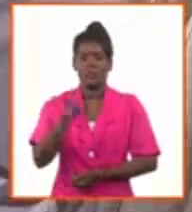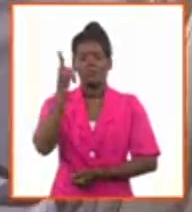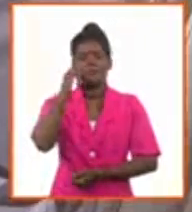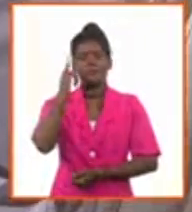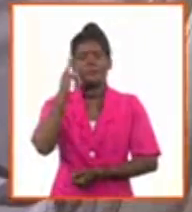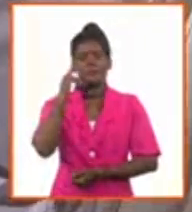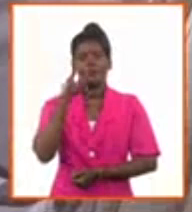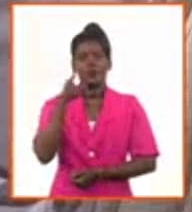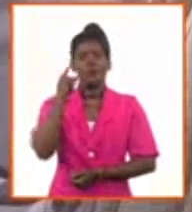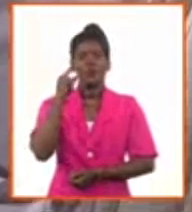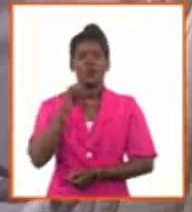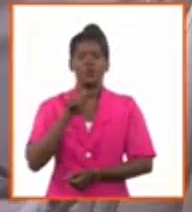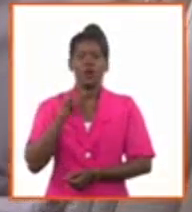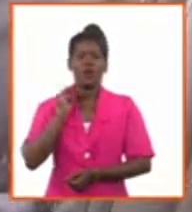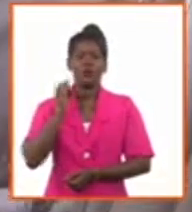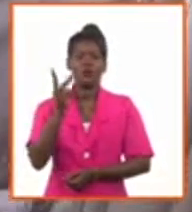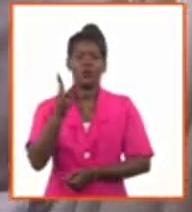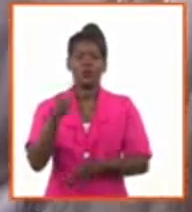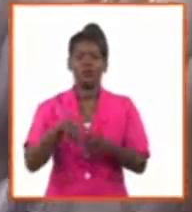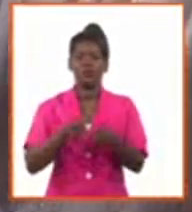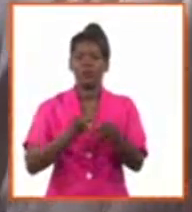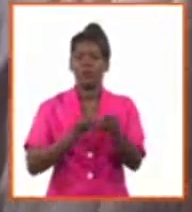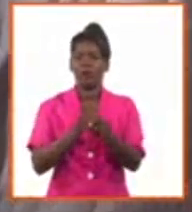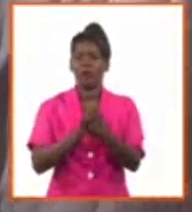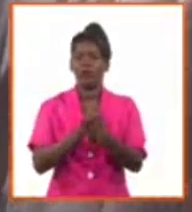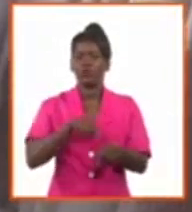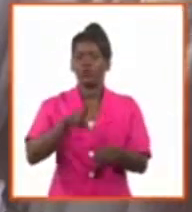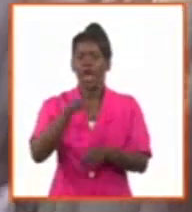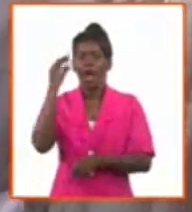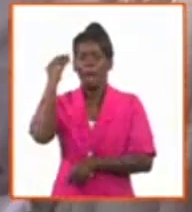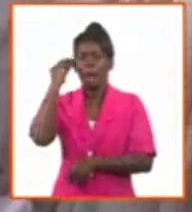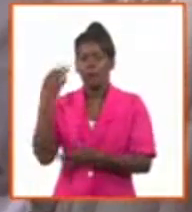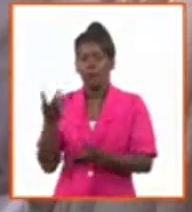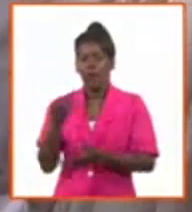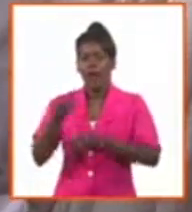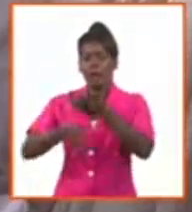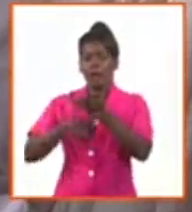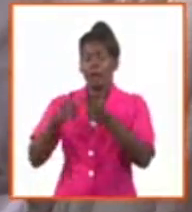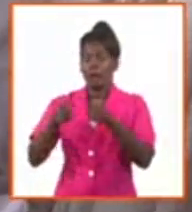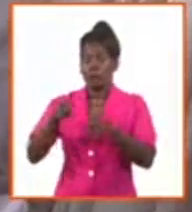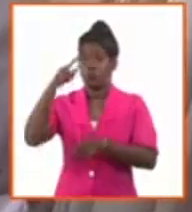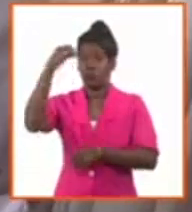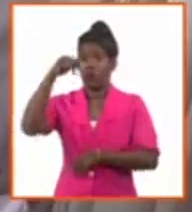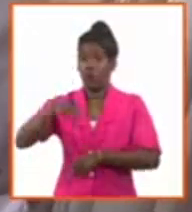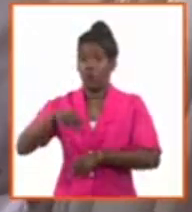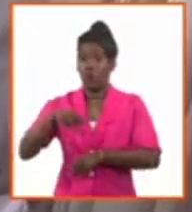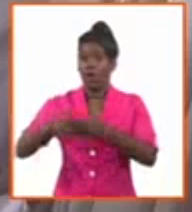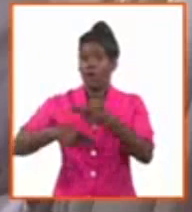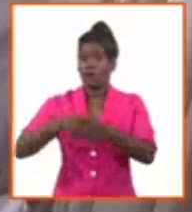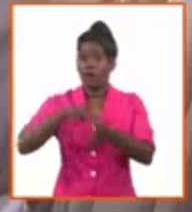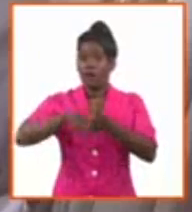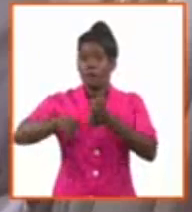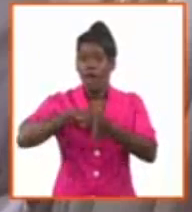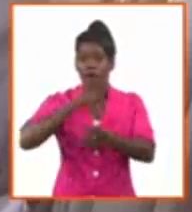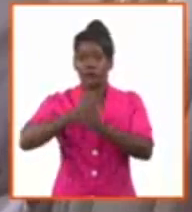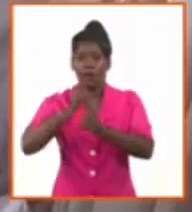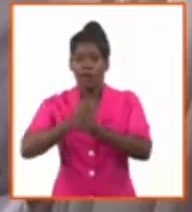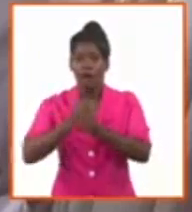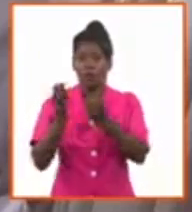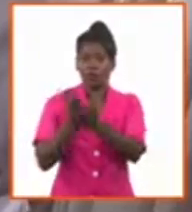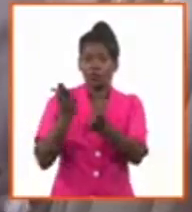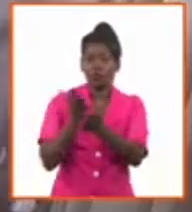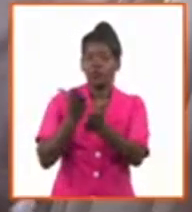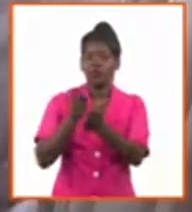sea lo que ese tiempo le aportó a la dinámica de la organización, a las nuevas circunstancias en las que hoy hay que hacer el trabajo